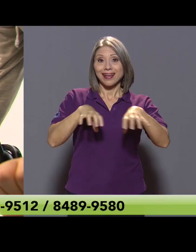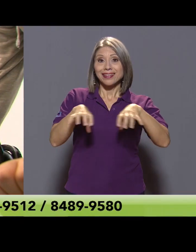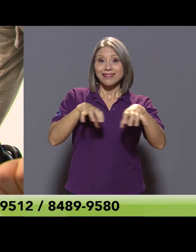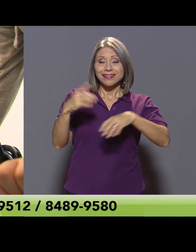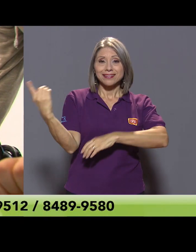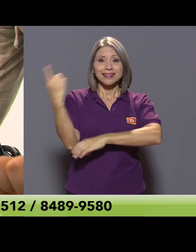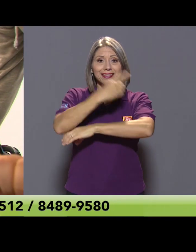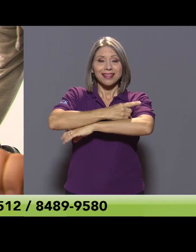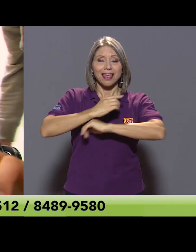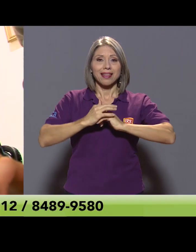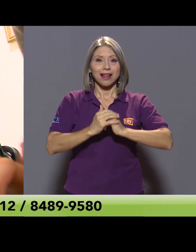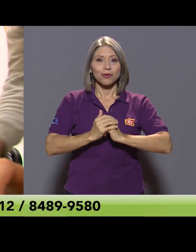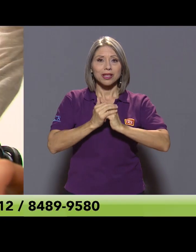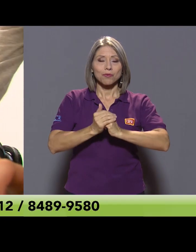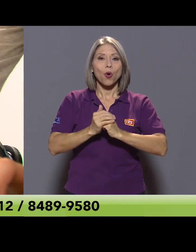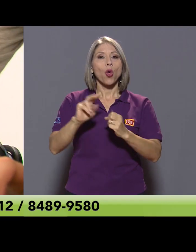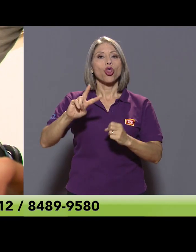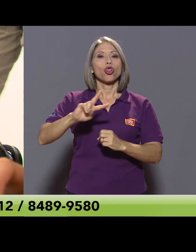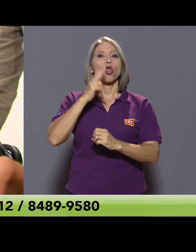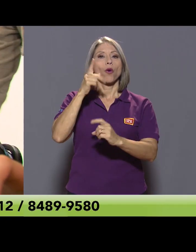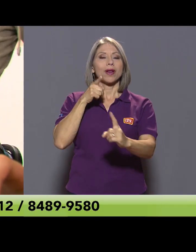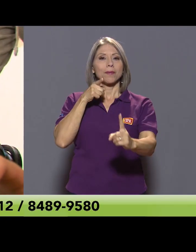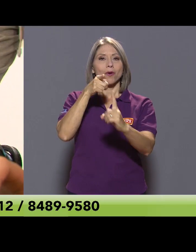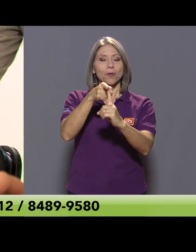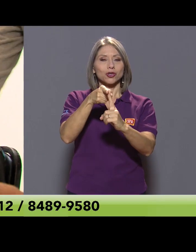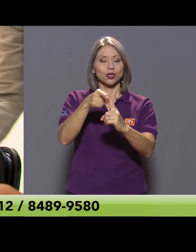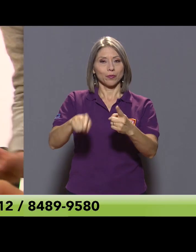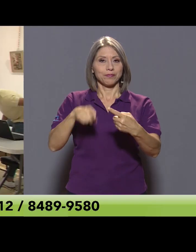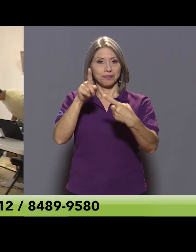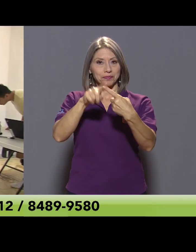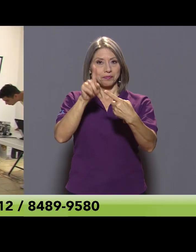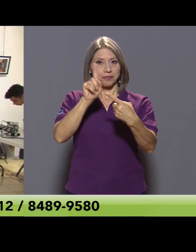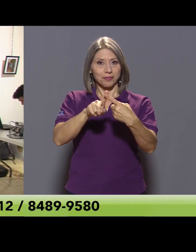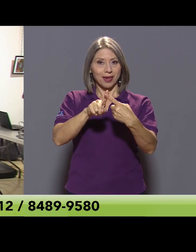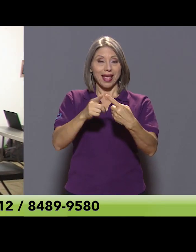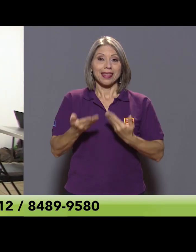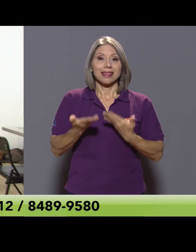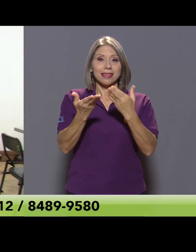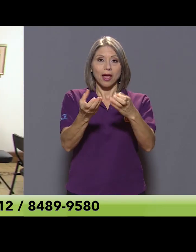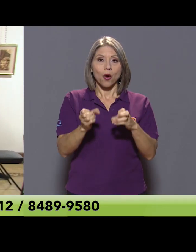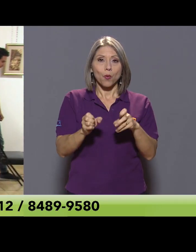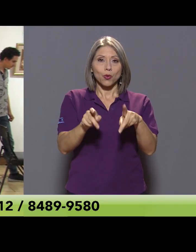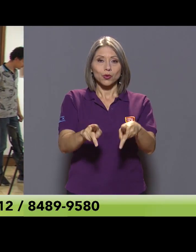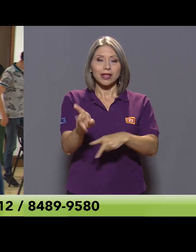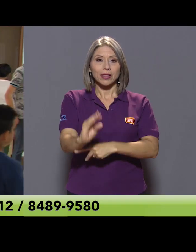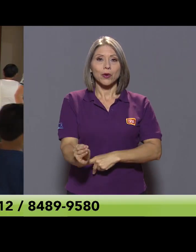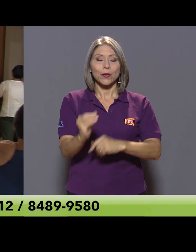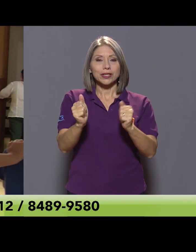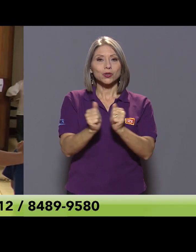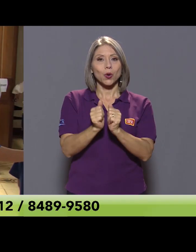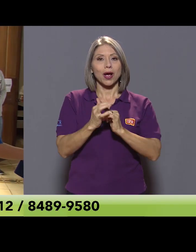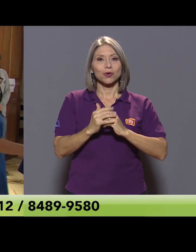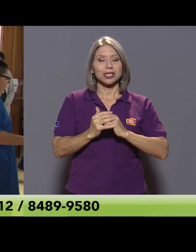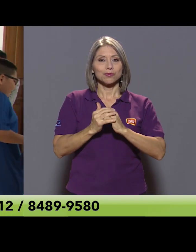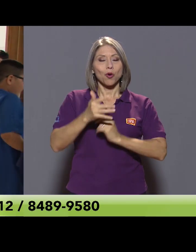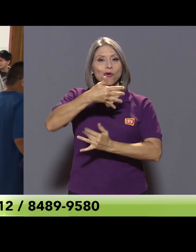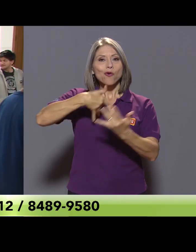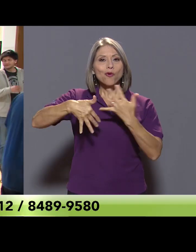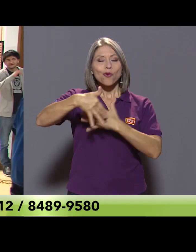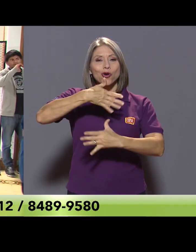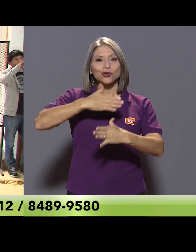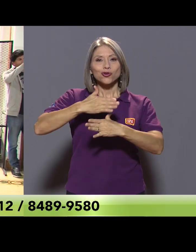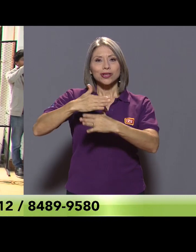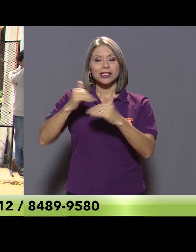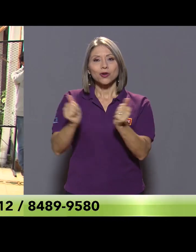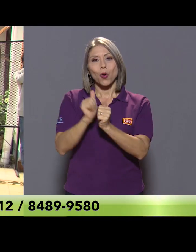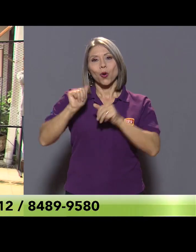Las actividades del Día del Autismo tienen un doble propósito. Por un lado, les da una oportunidad a los jóvenes con autismo para socializar con